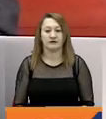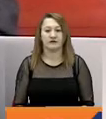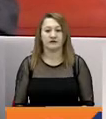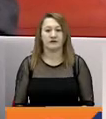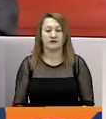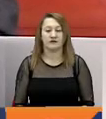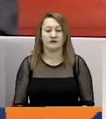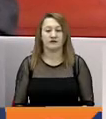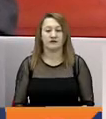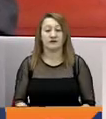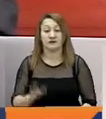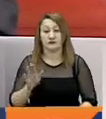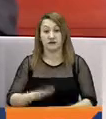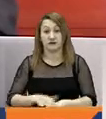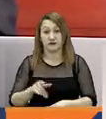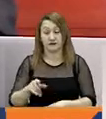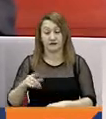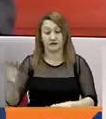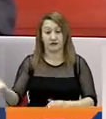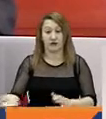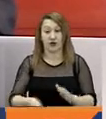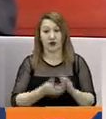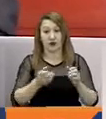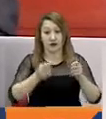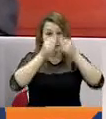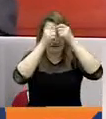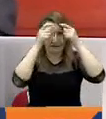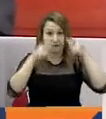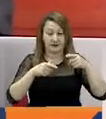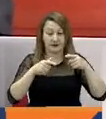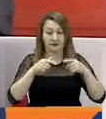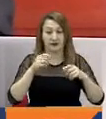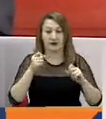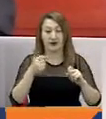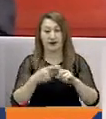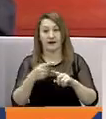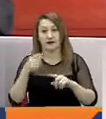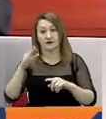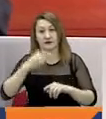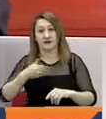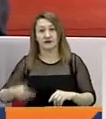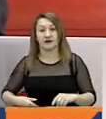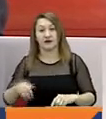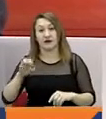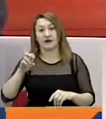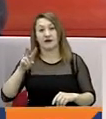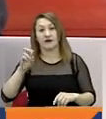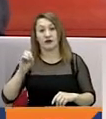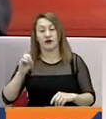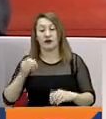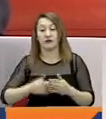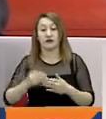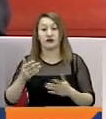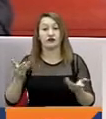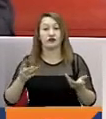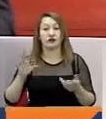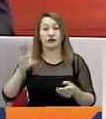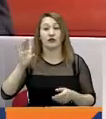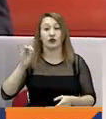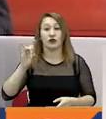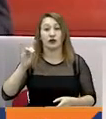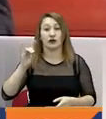Acusada de un presunto golpe de Estado contra su predecesor, Evo Morales, precisamente inició en Bolivia el juicio contra